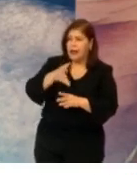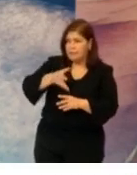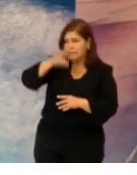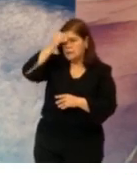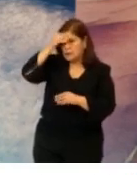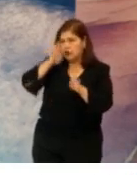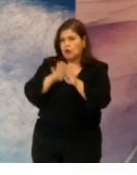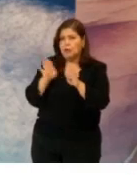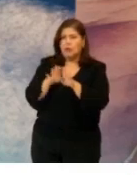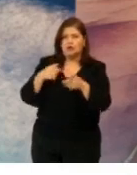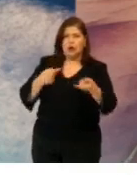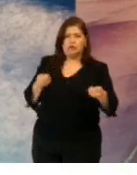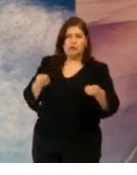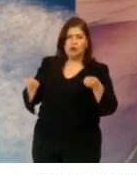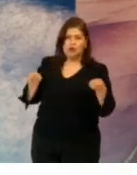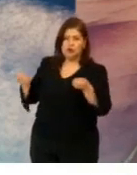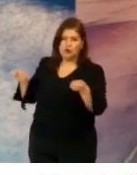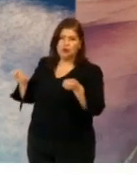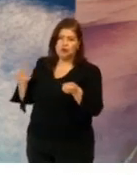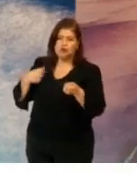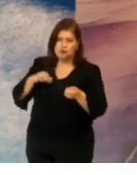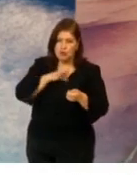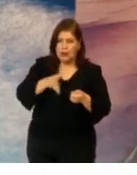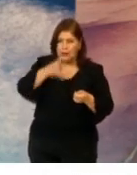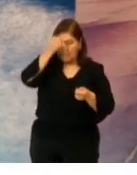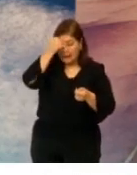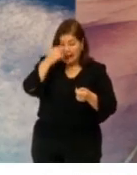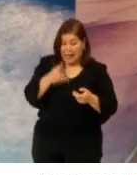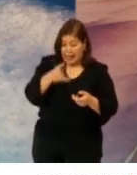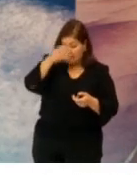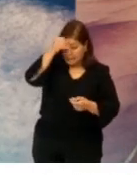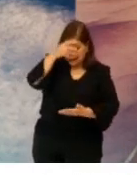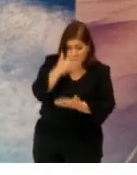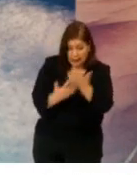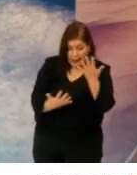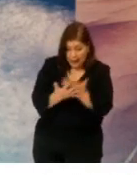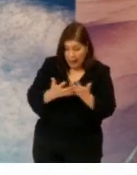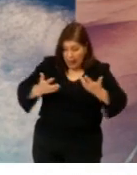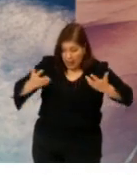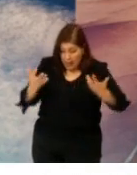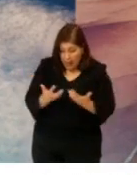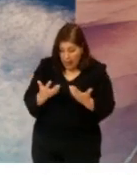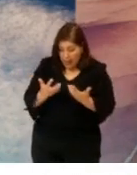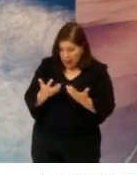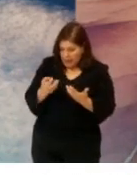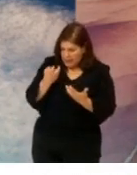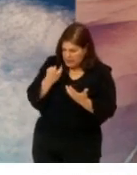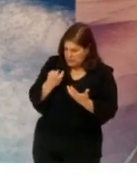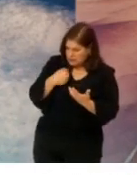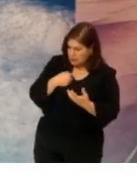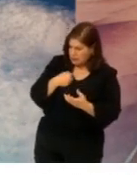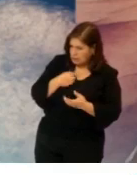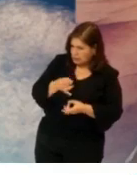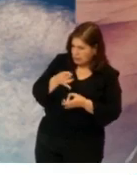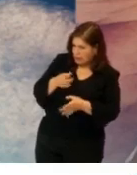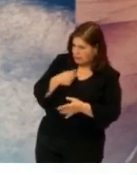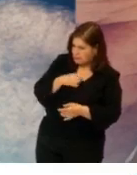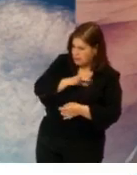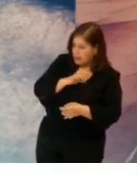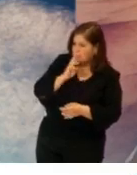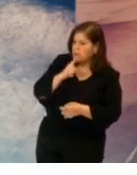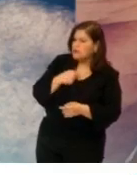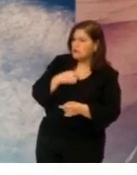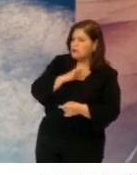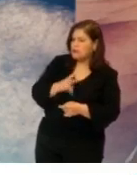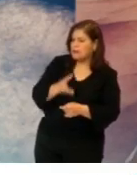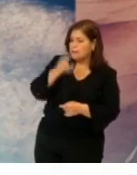y las aprende a controlar. Aprender a hacer a lo que le tengo miedo es la única forma de aprender a controlar el